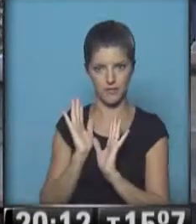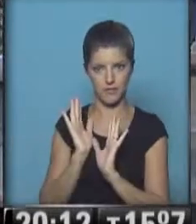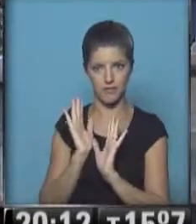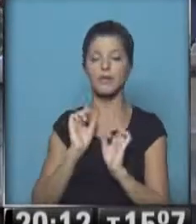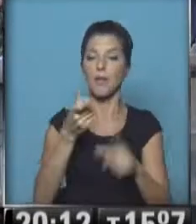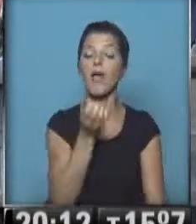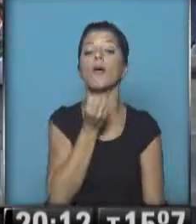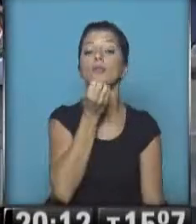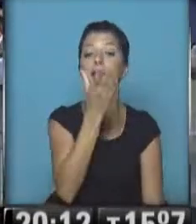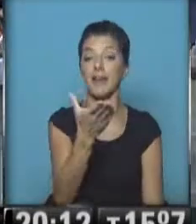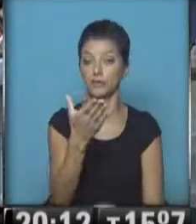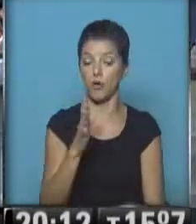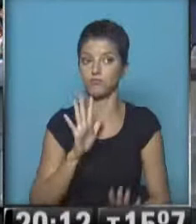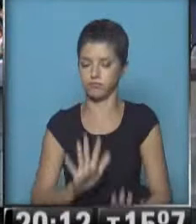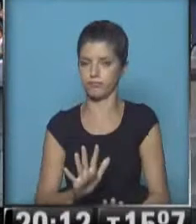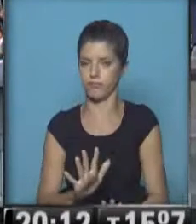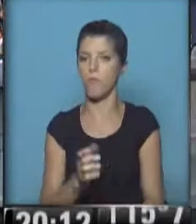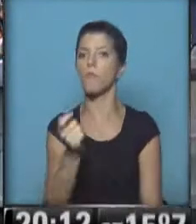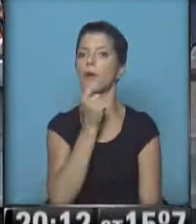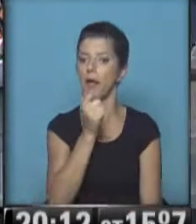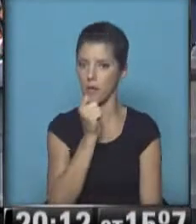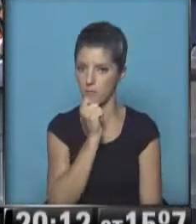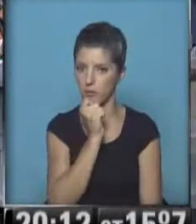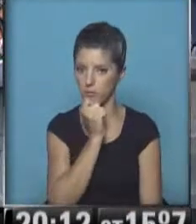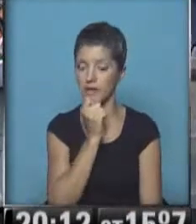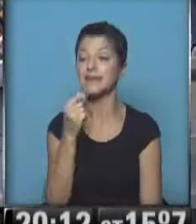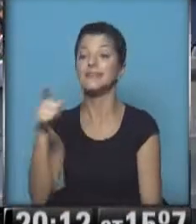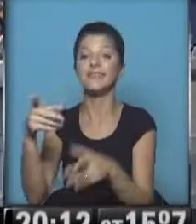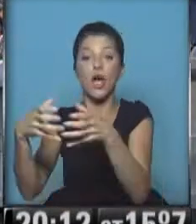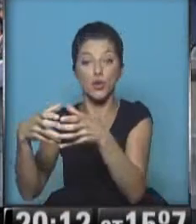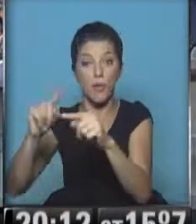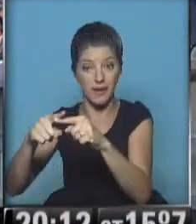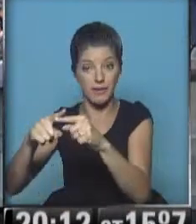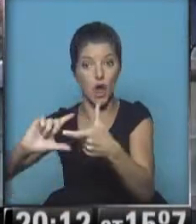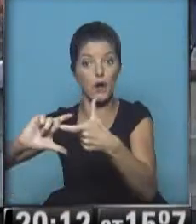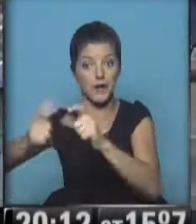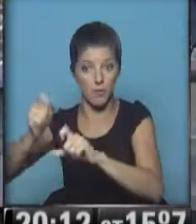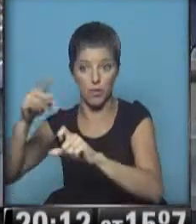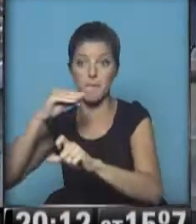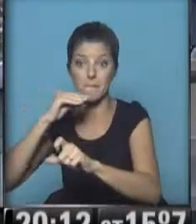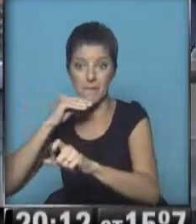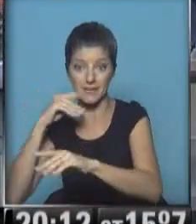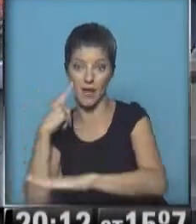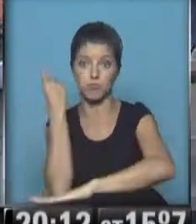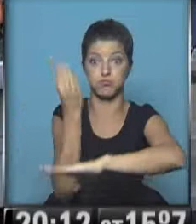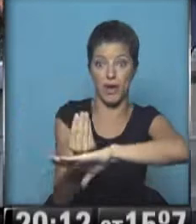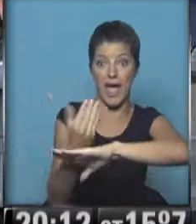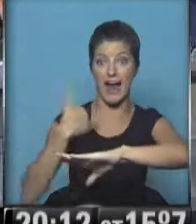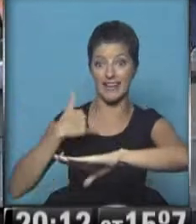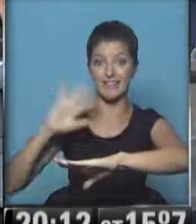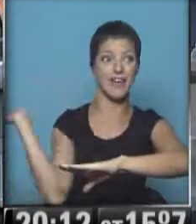declaraciones fuertes como por ejemplo que si el frente renovador gobierna la argentina abuela todo por los aires